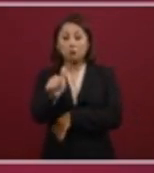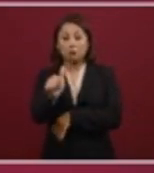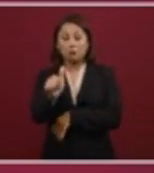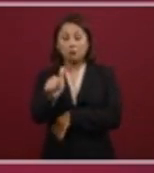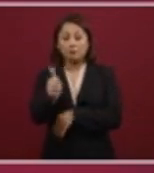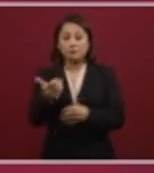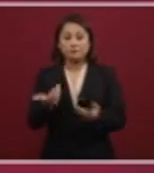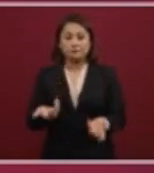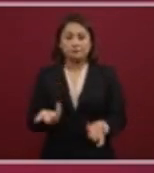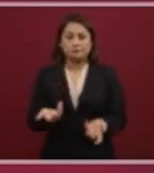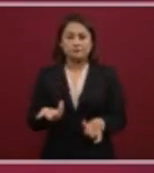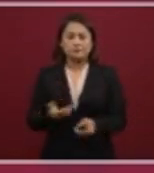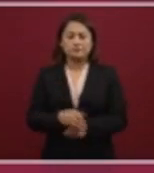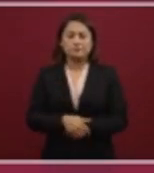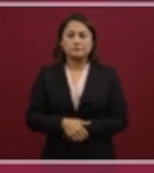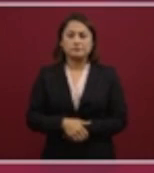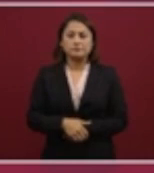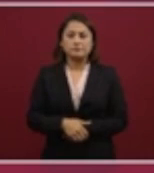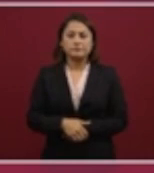Entonces,